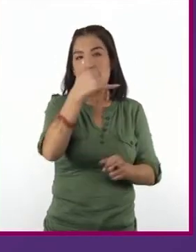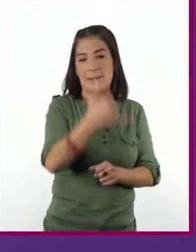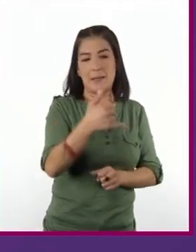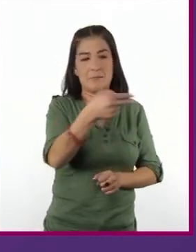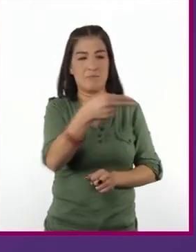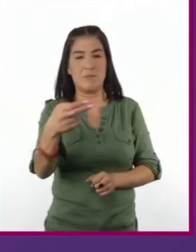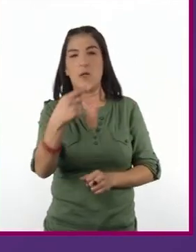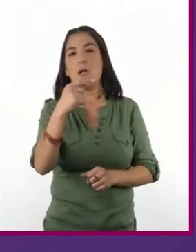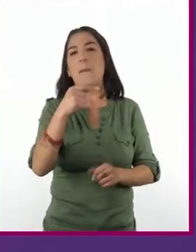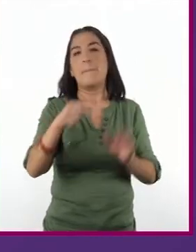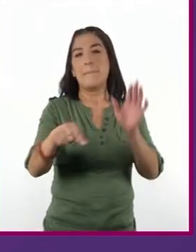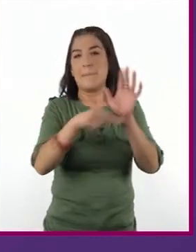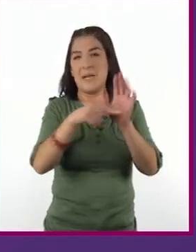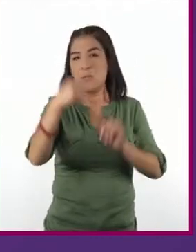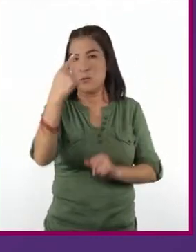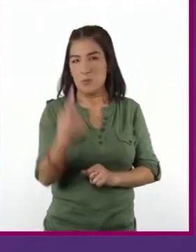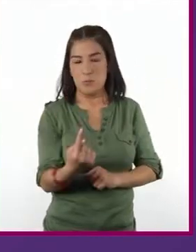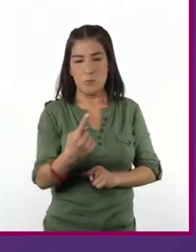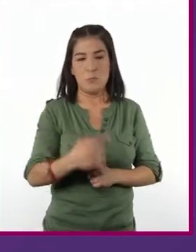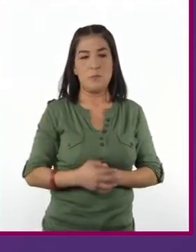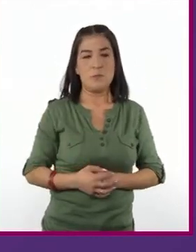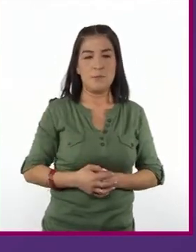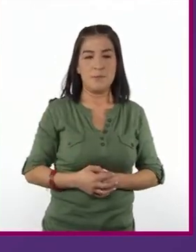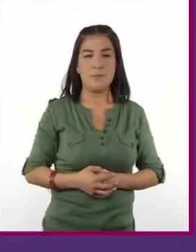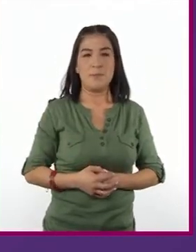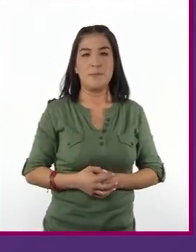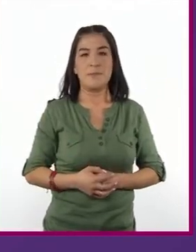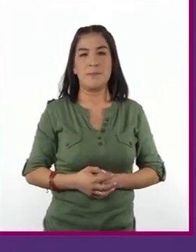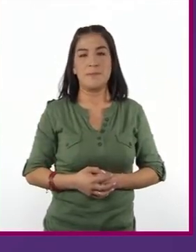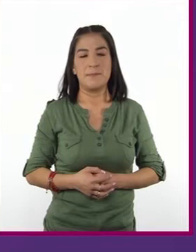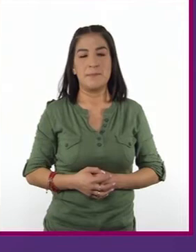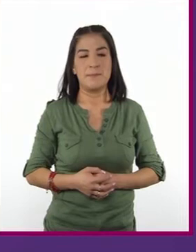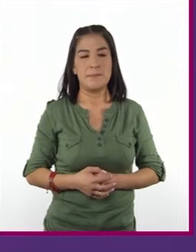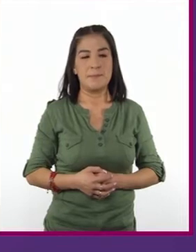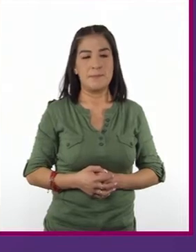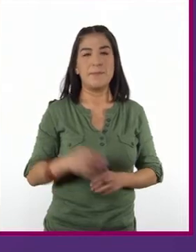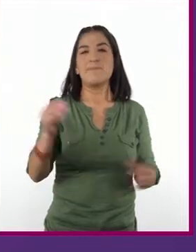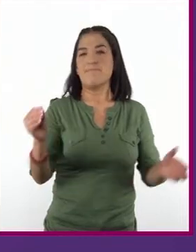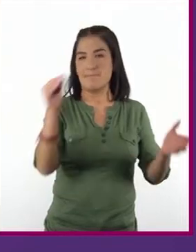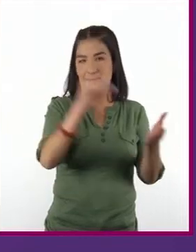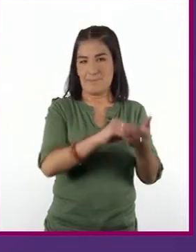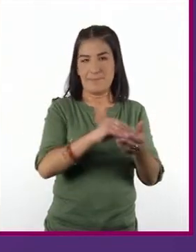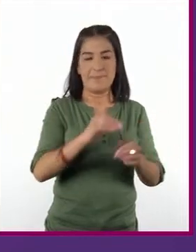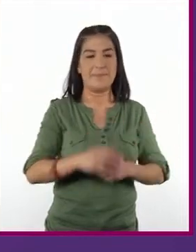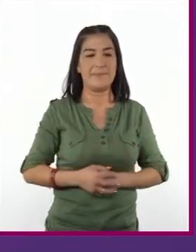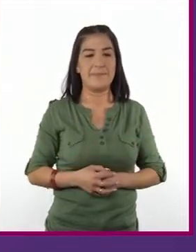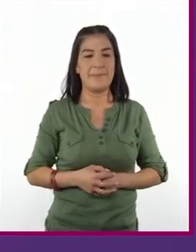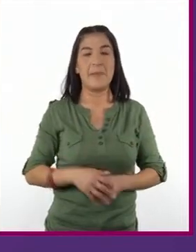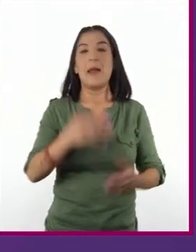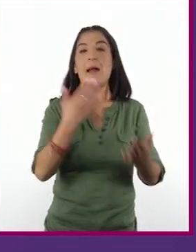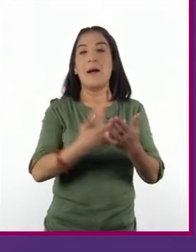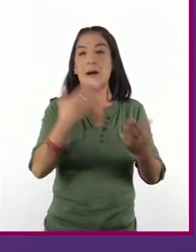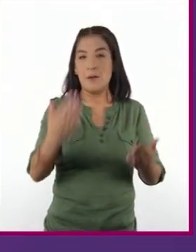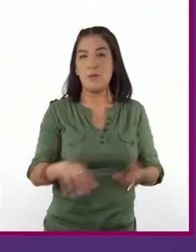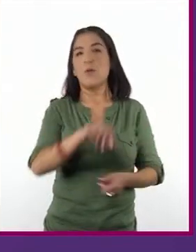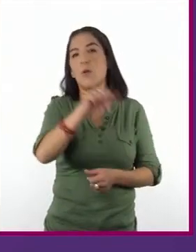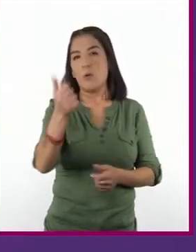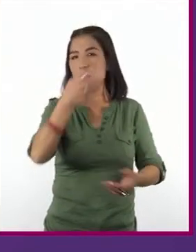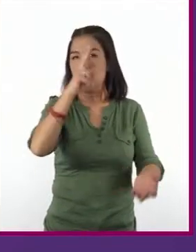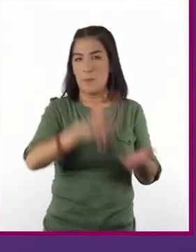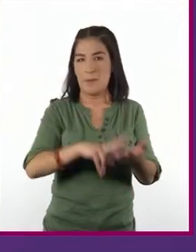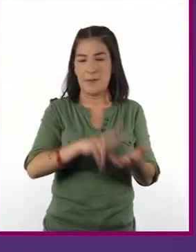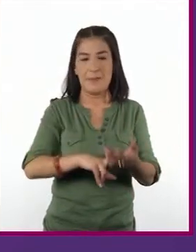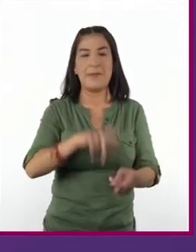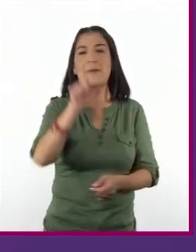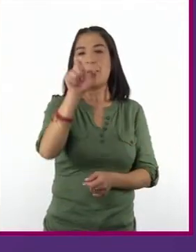tanto, cuando x vale 1, y vale 1. Lo pongo en la tabla. Ahora vamos con el siguiente valor